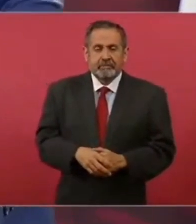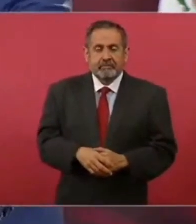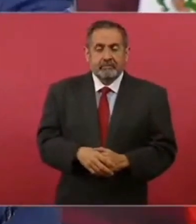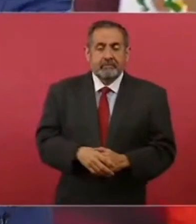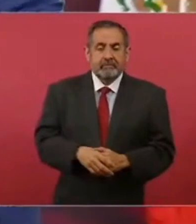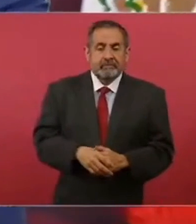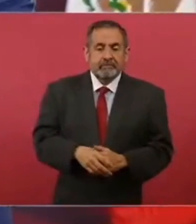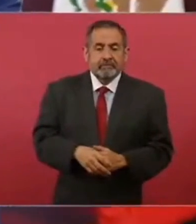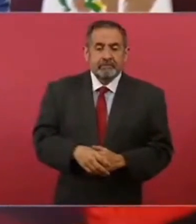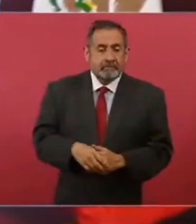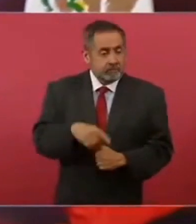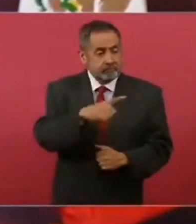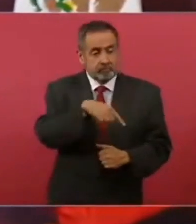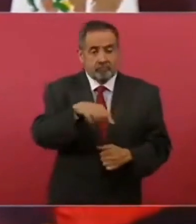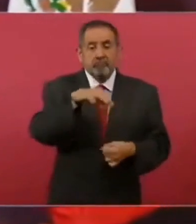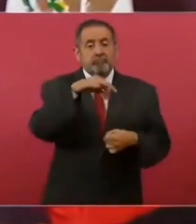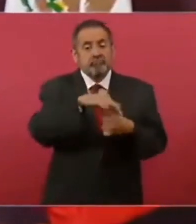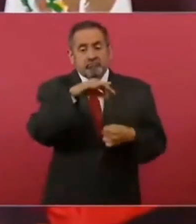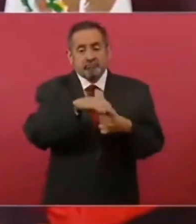fueron electos